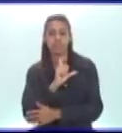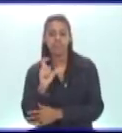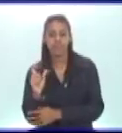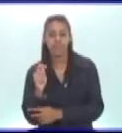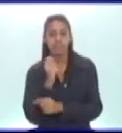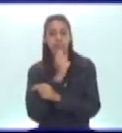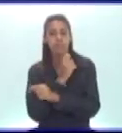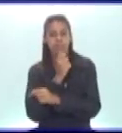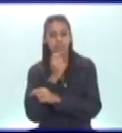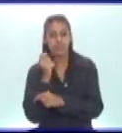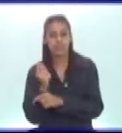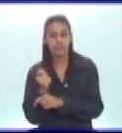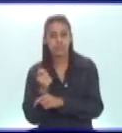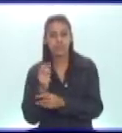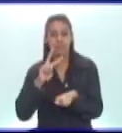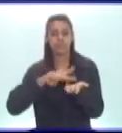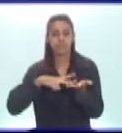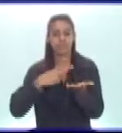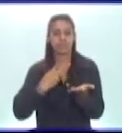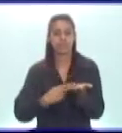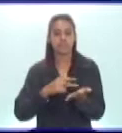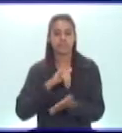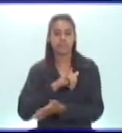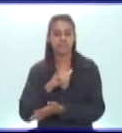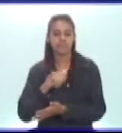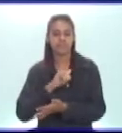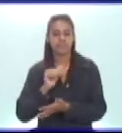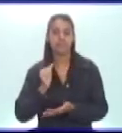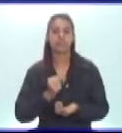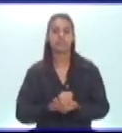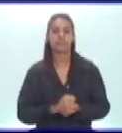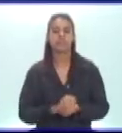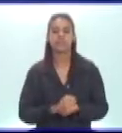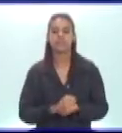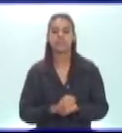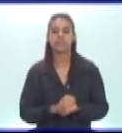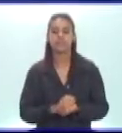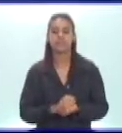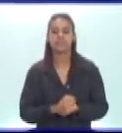los docentes y con los intérpretes de lengua de señas.